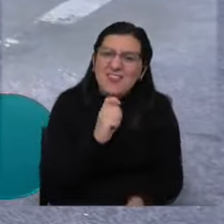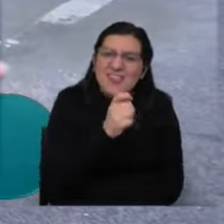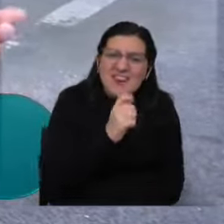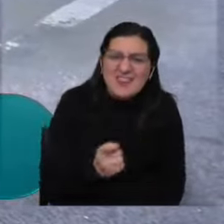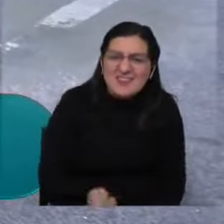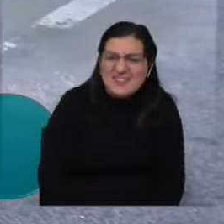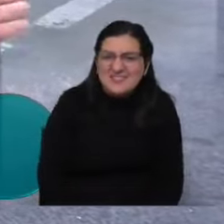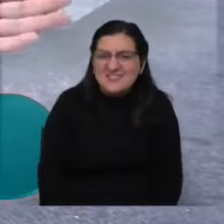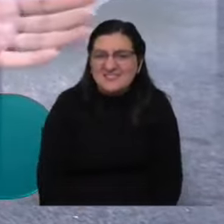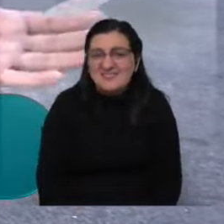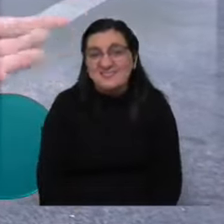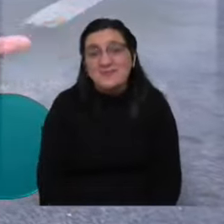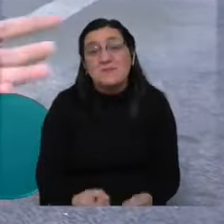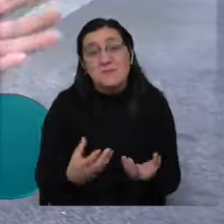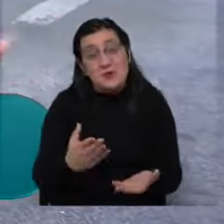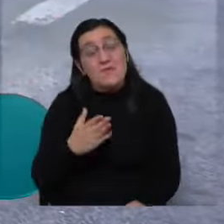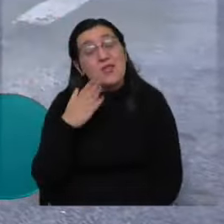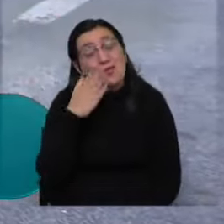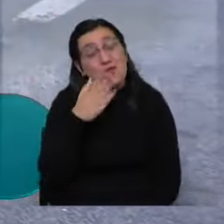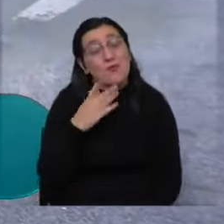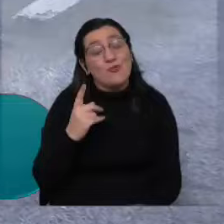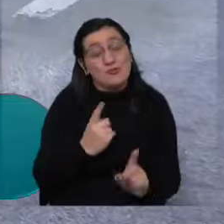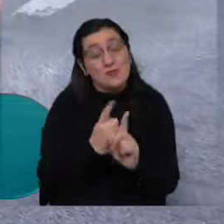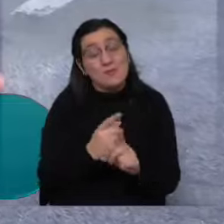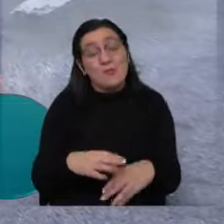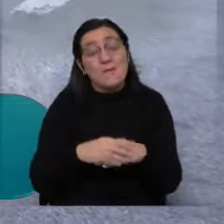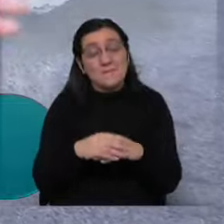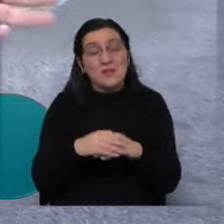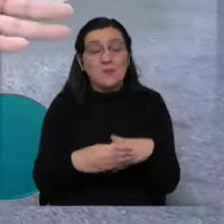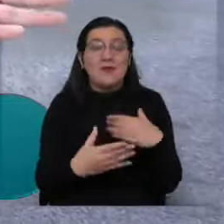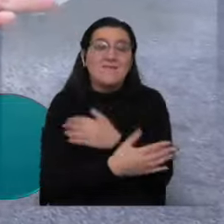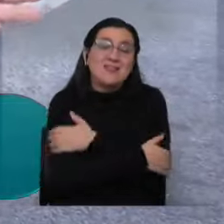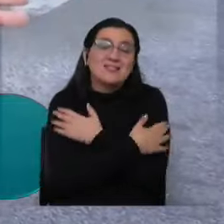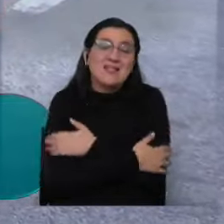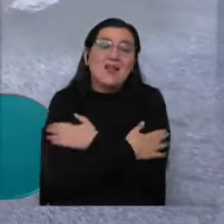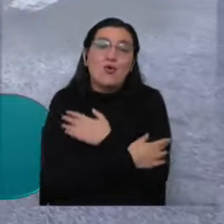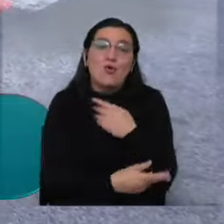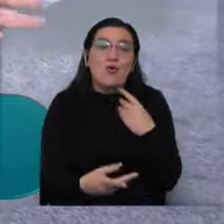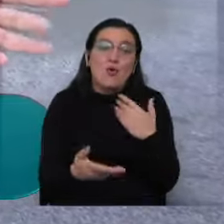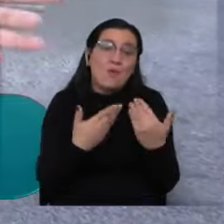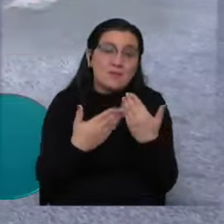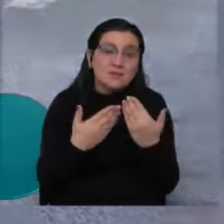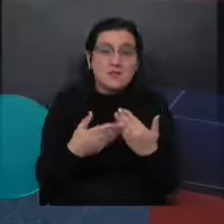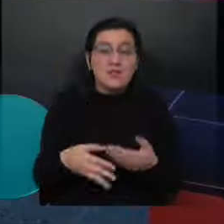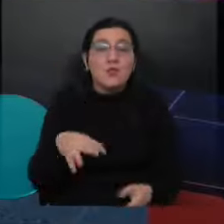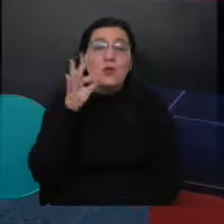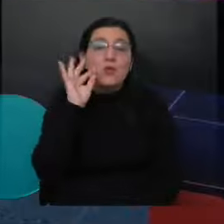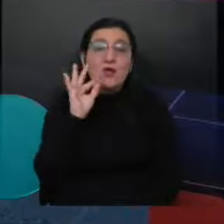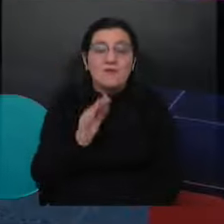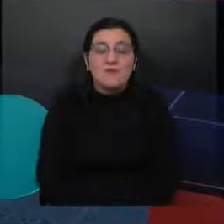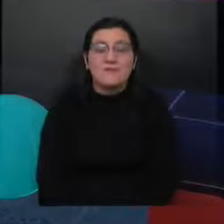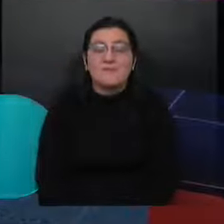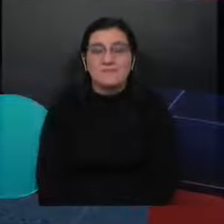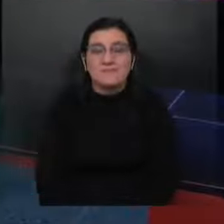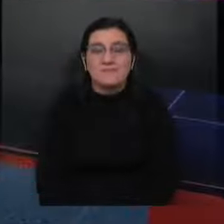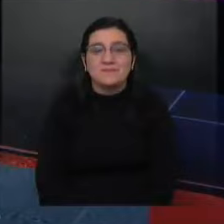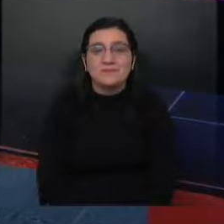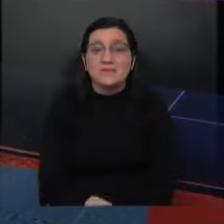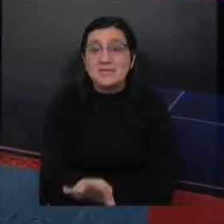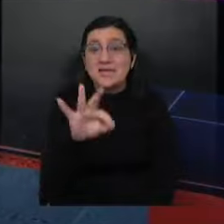que ir al encuentro de un amigo para abrazarlo para conversar y por supuesto para tomar un cafecito caliente en la mañana y